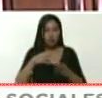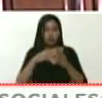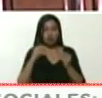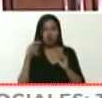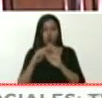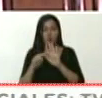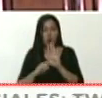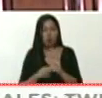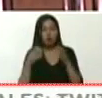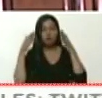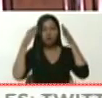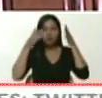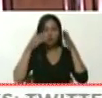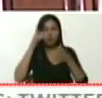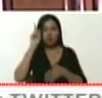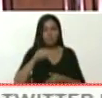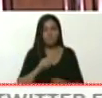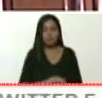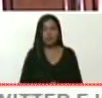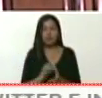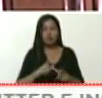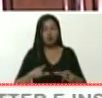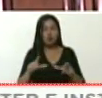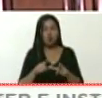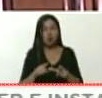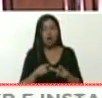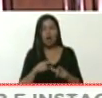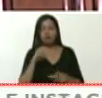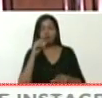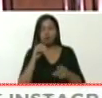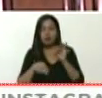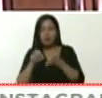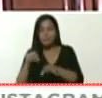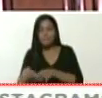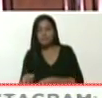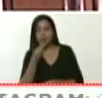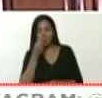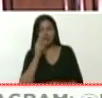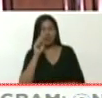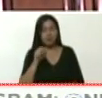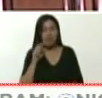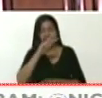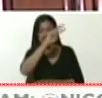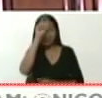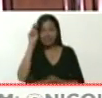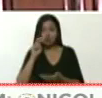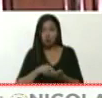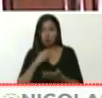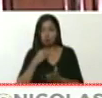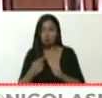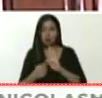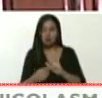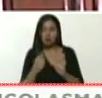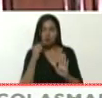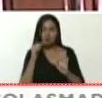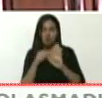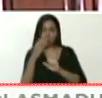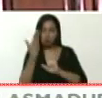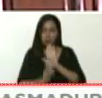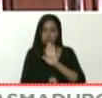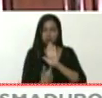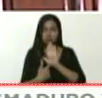la formación del sector agroalimentario nacional. Me han presentado un punto de cuenta